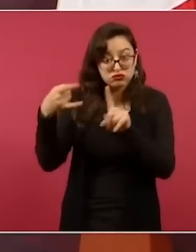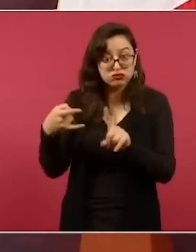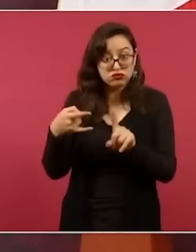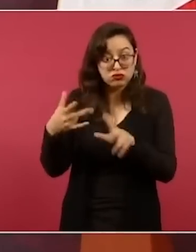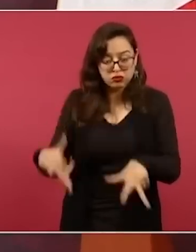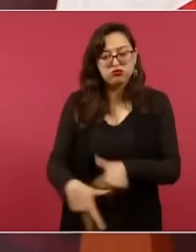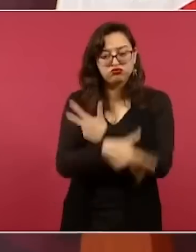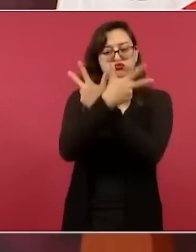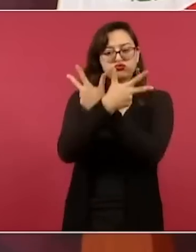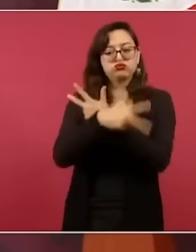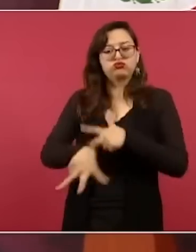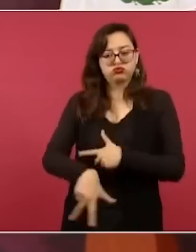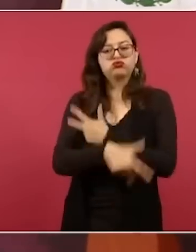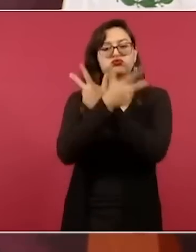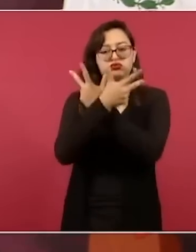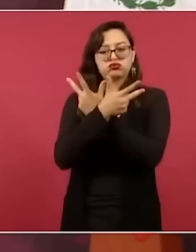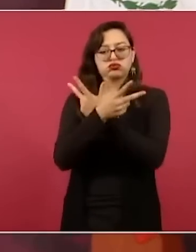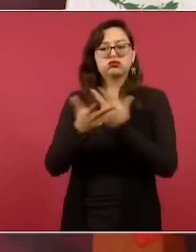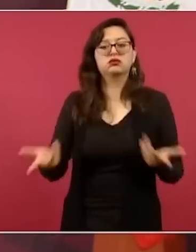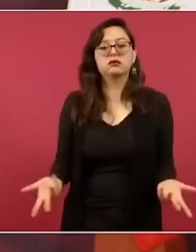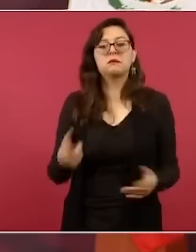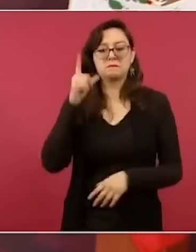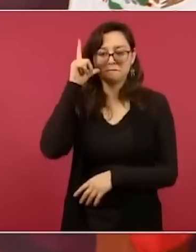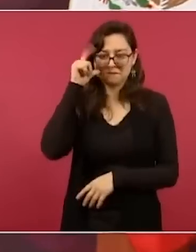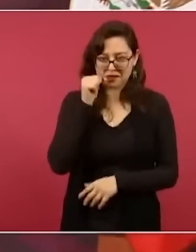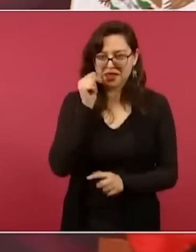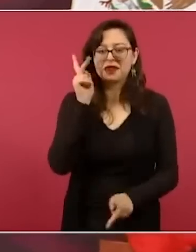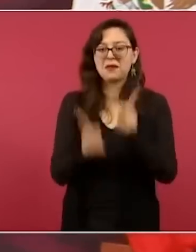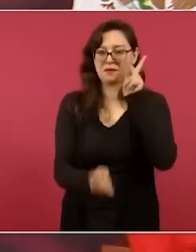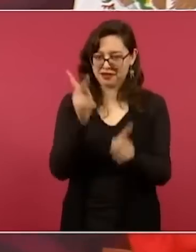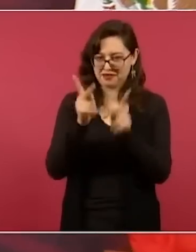Teleconferencia. Sí. Y ya mañana les platico.